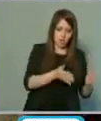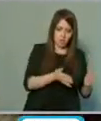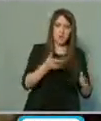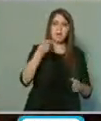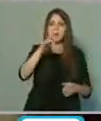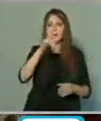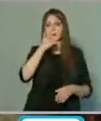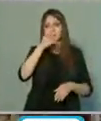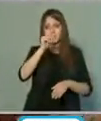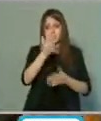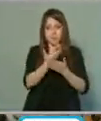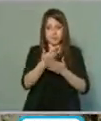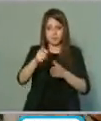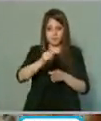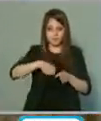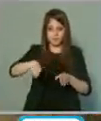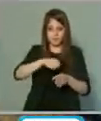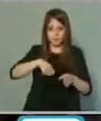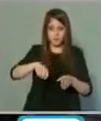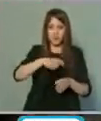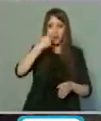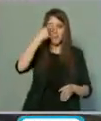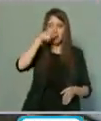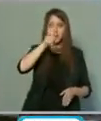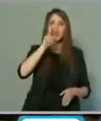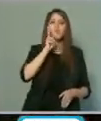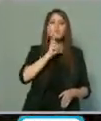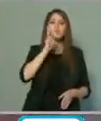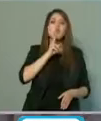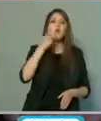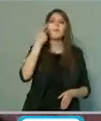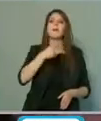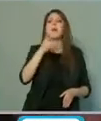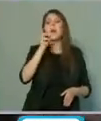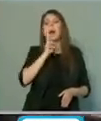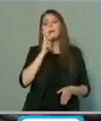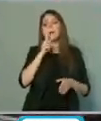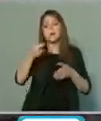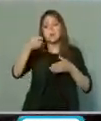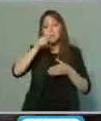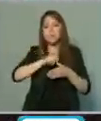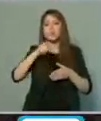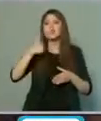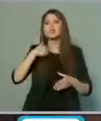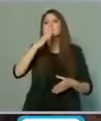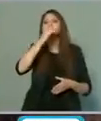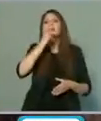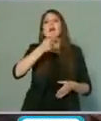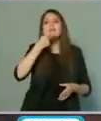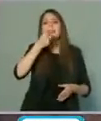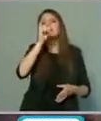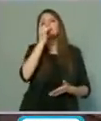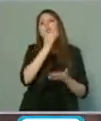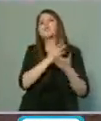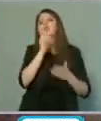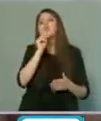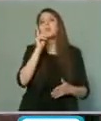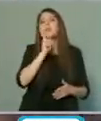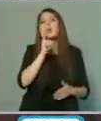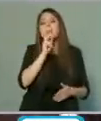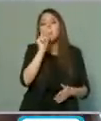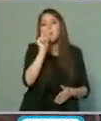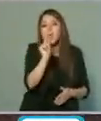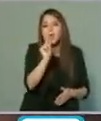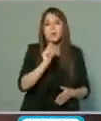para que... No, porque si no, luego ya no voy a poder hablar. Bueno, para que una probadita, tío Alberto, así pequeñita,